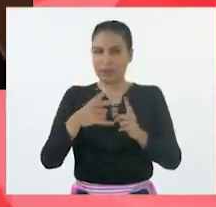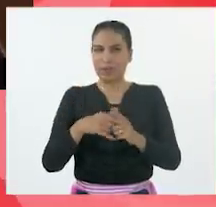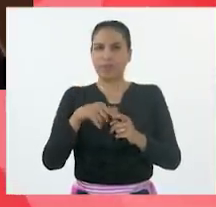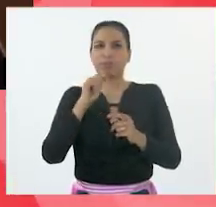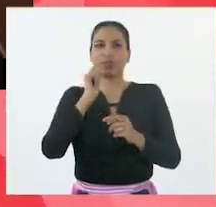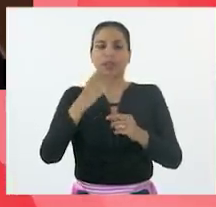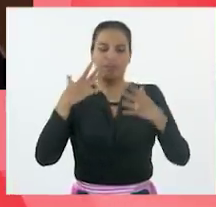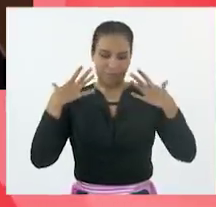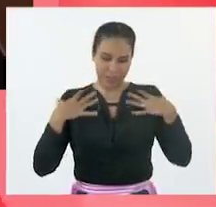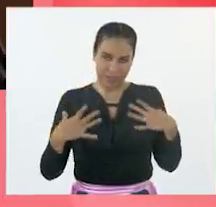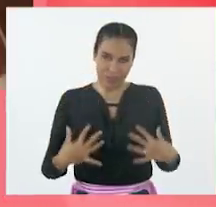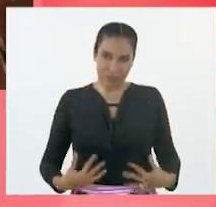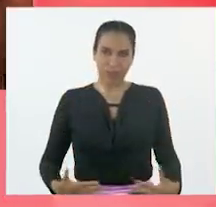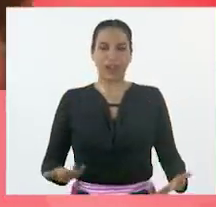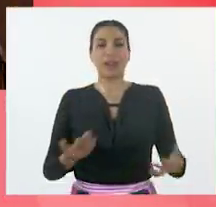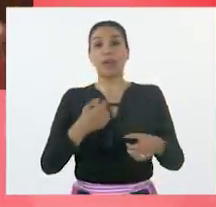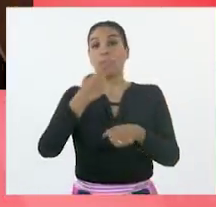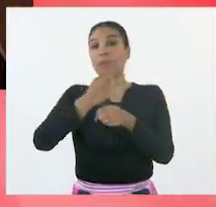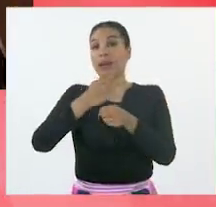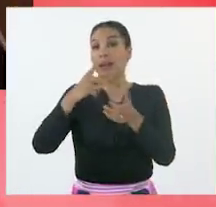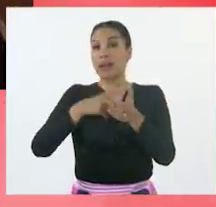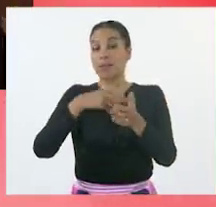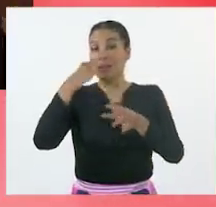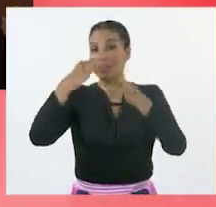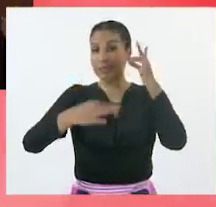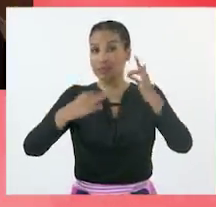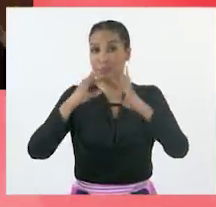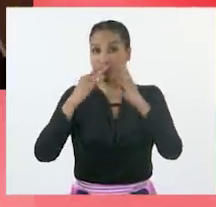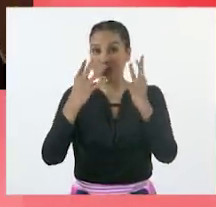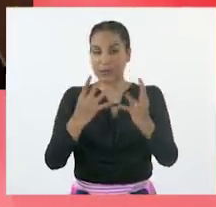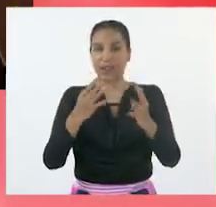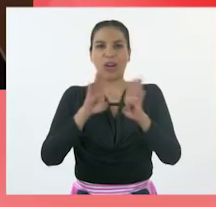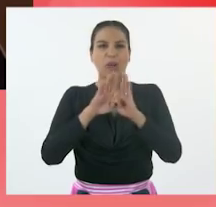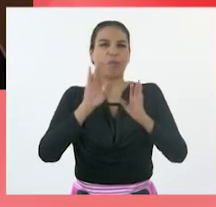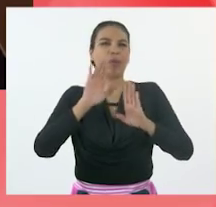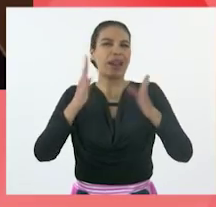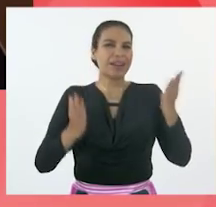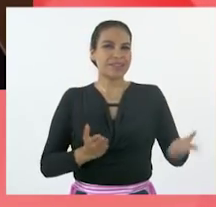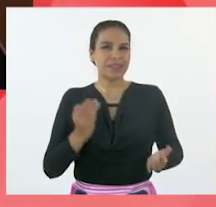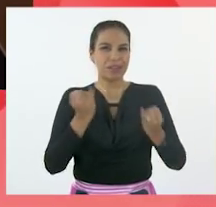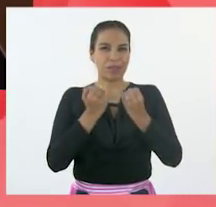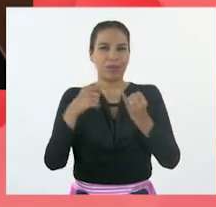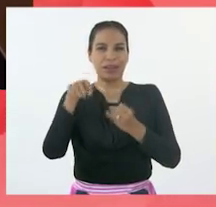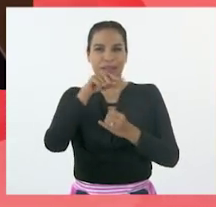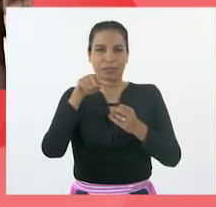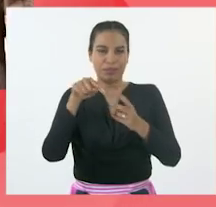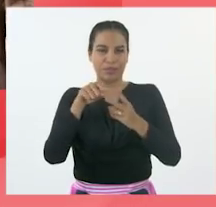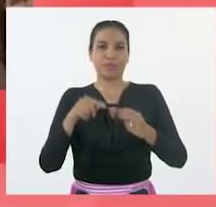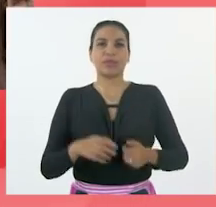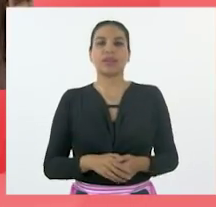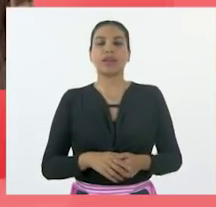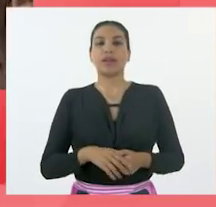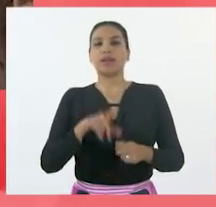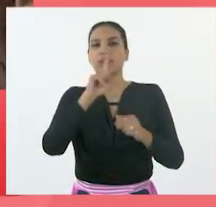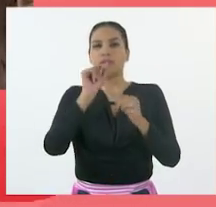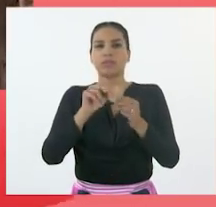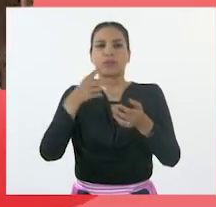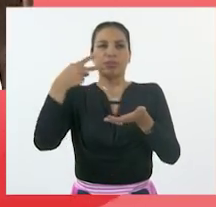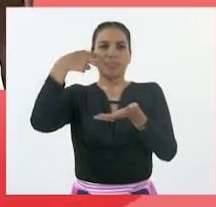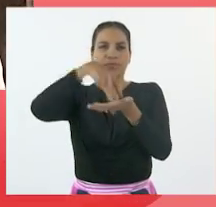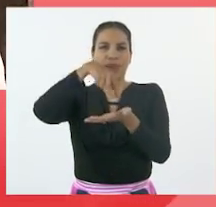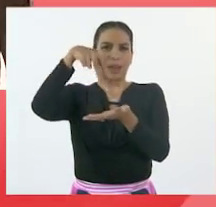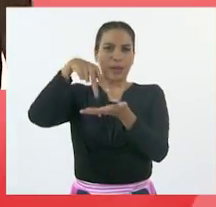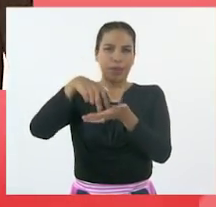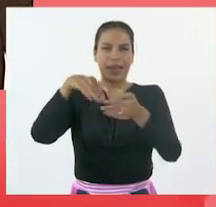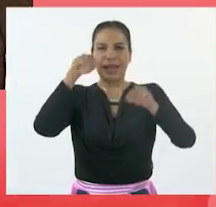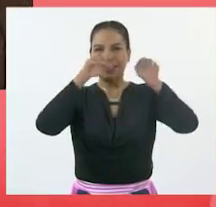sobre su vestuario, sobre que si era la primera vez que lo fusilaban o ya llevaban varias, y Tomás Mejía no hablaba. Los colocan en la cumbre del Cerro de